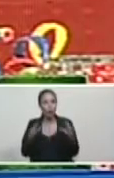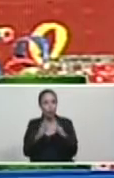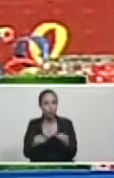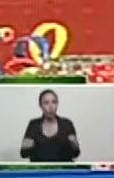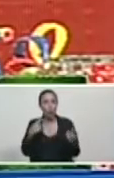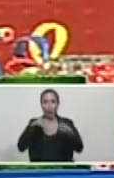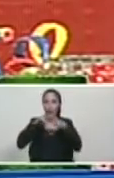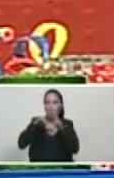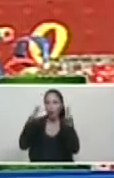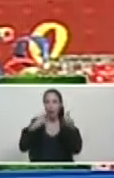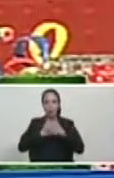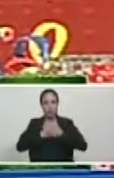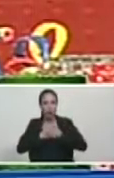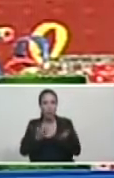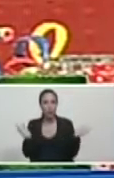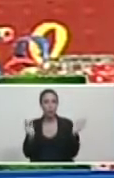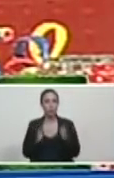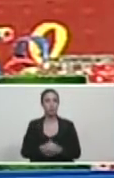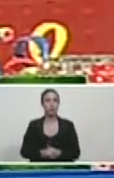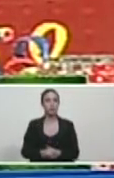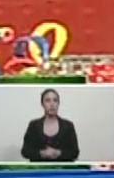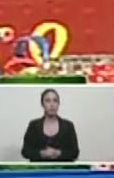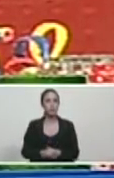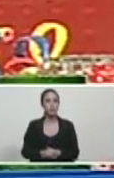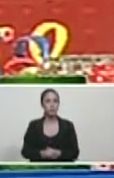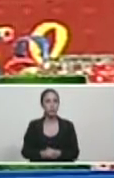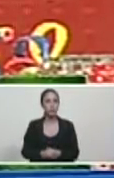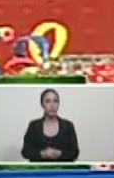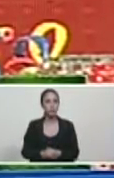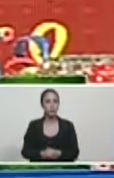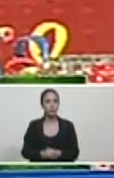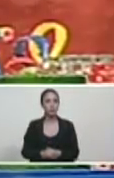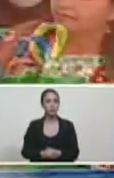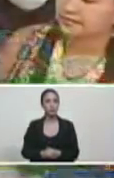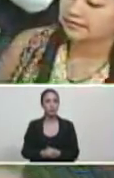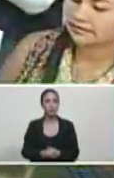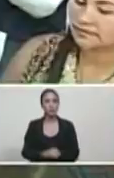paz, el amor, eso no nos lo puede quitar nadie.